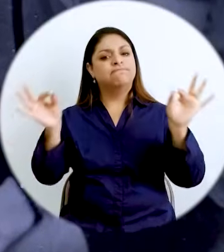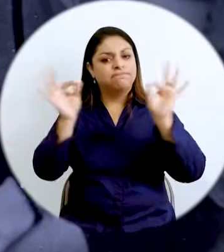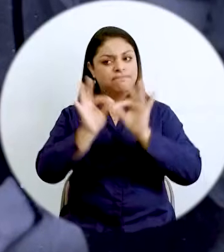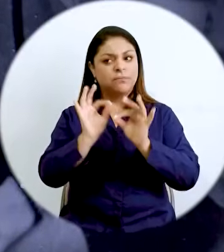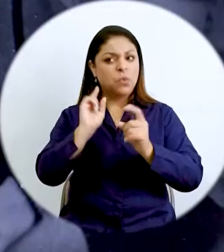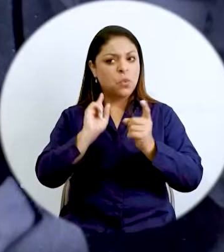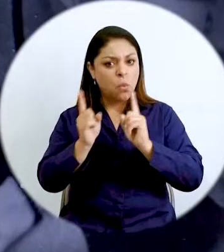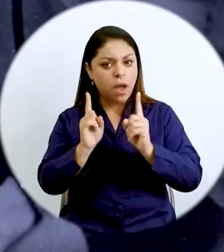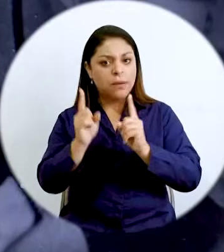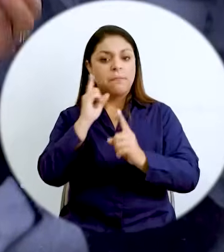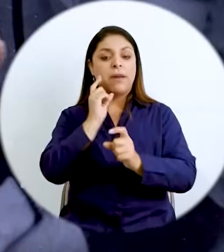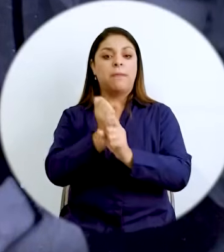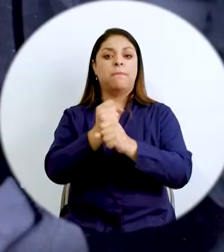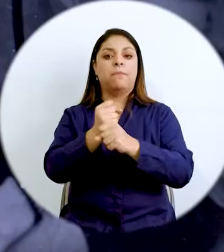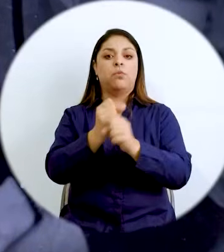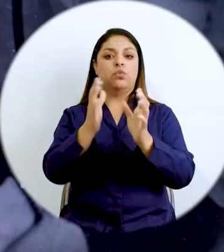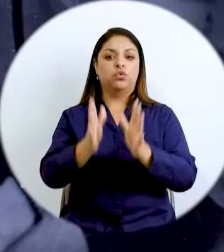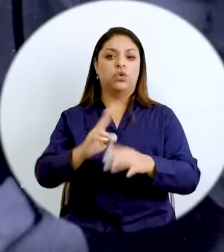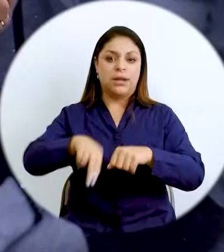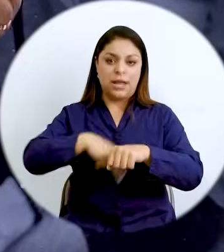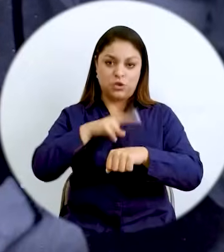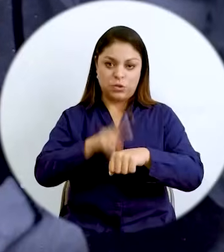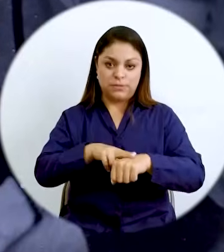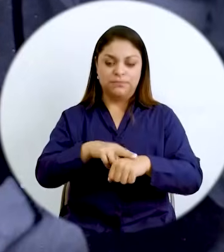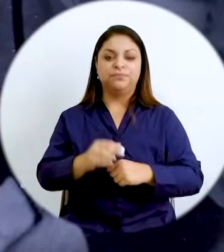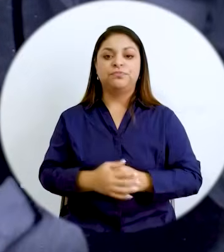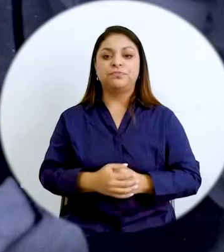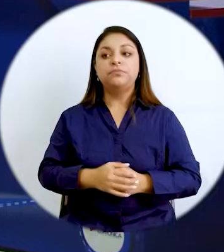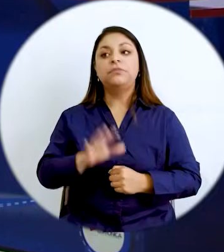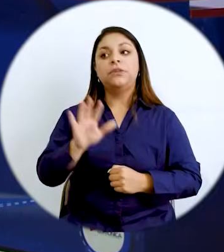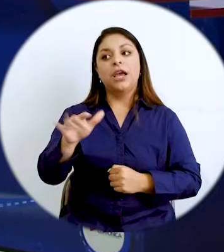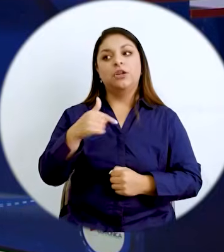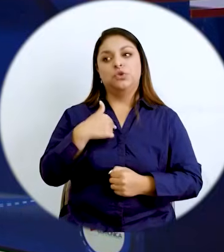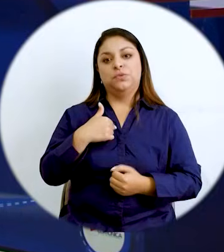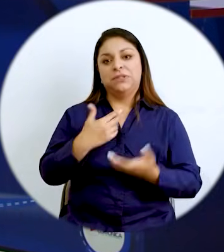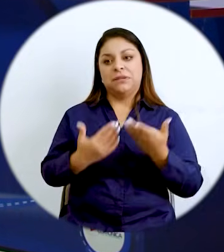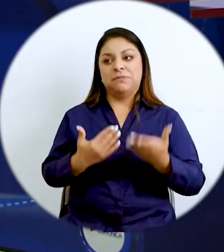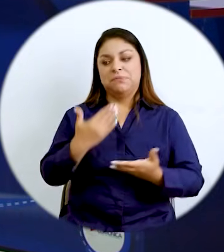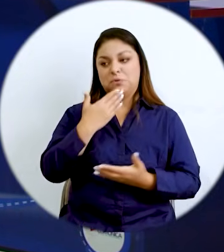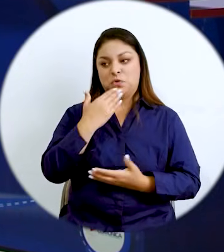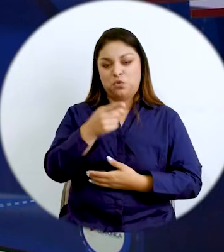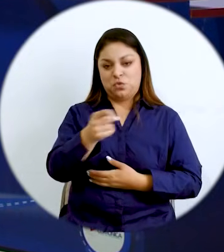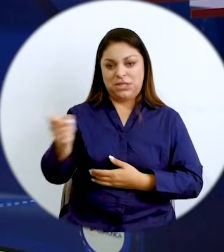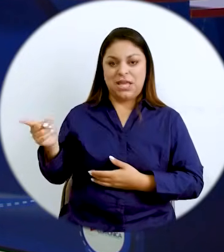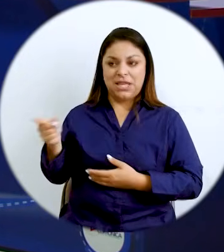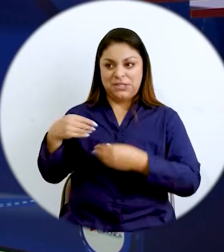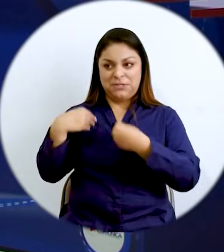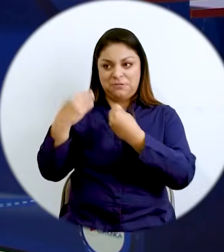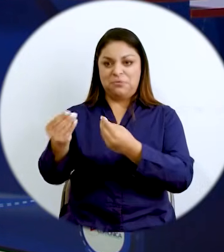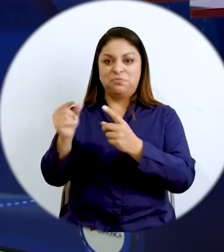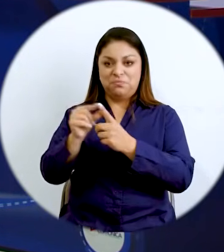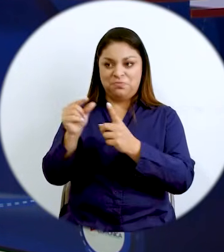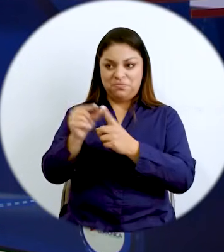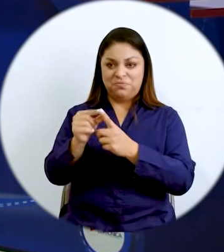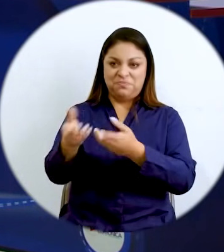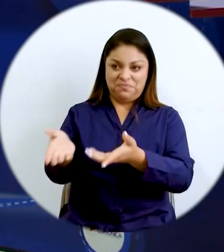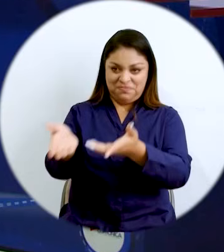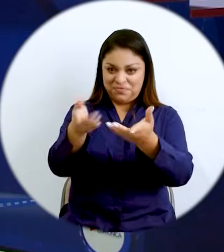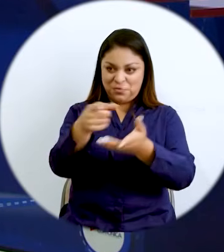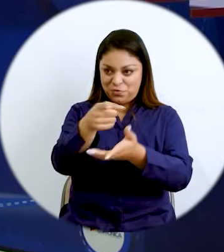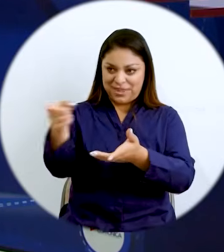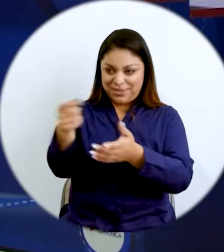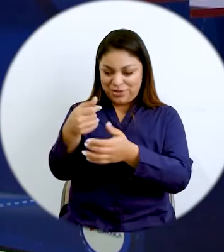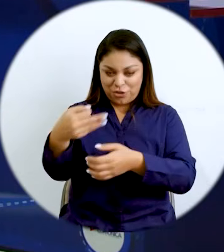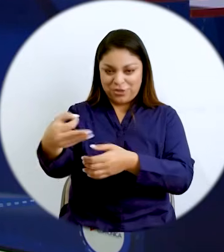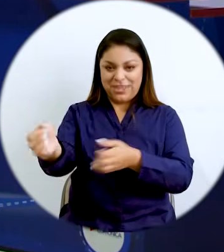que son fundamentales para el productor nacional? Bueno, yo aquí le daría la palabra a Jorge y a Frank, que son los que están todos los